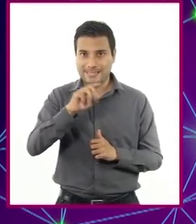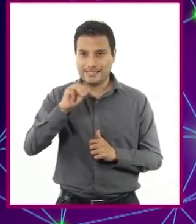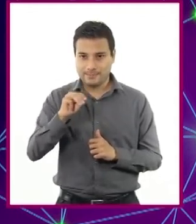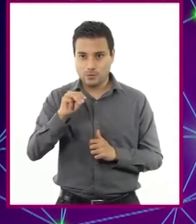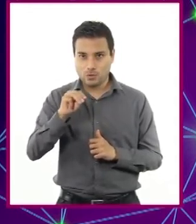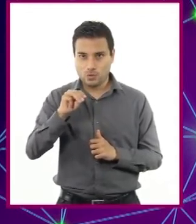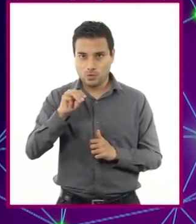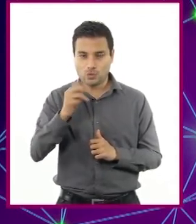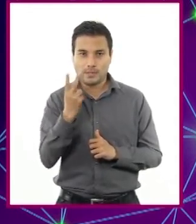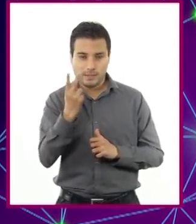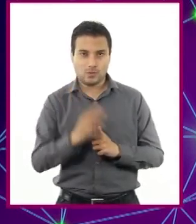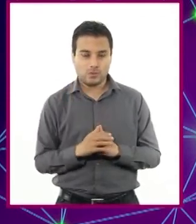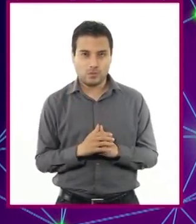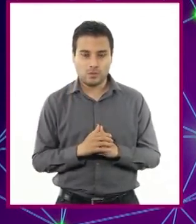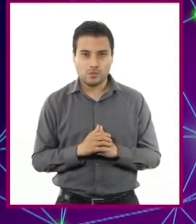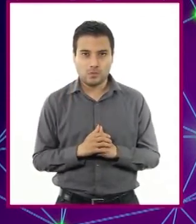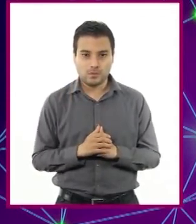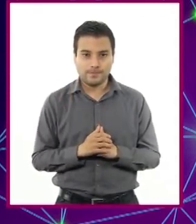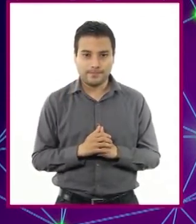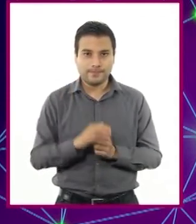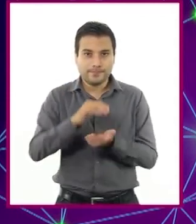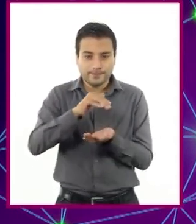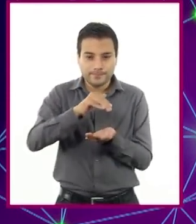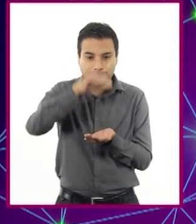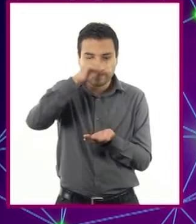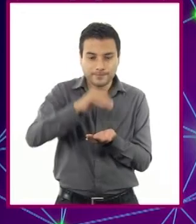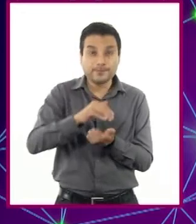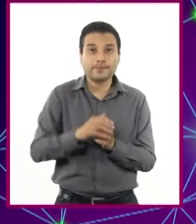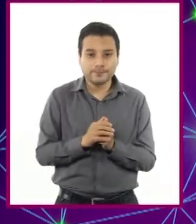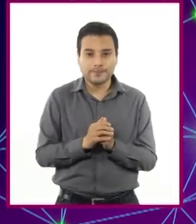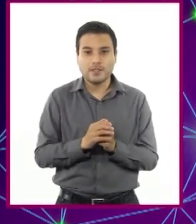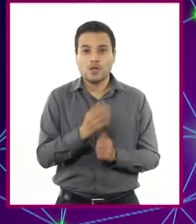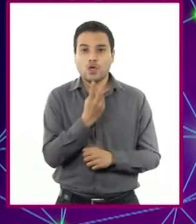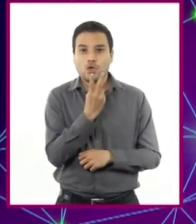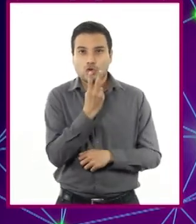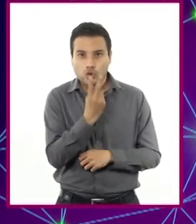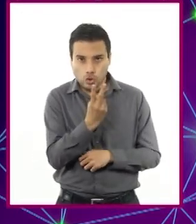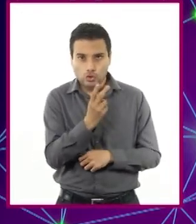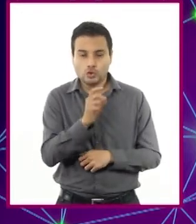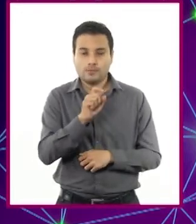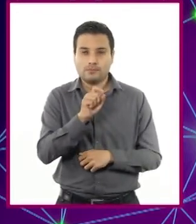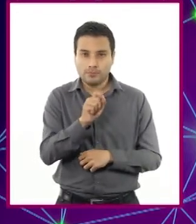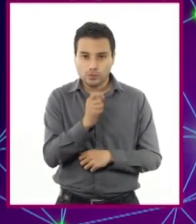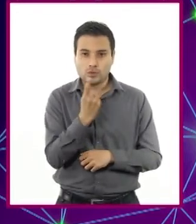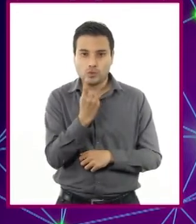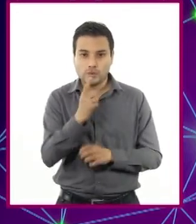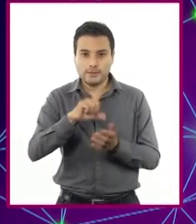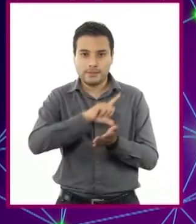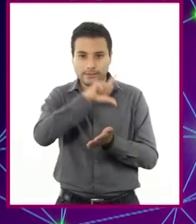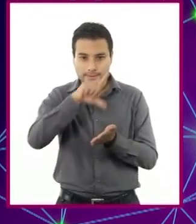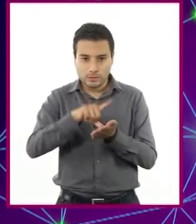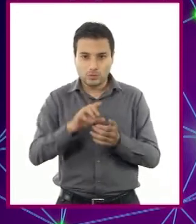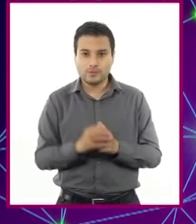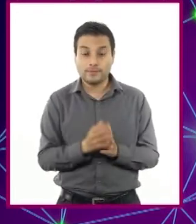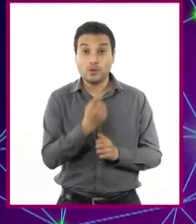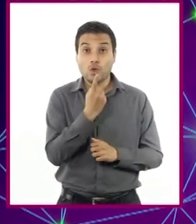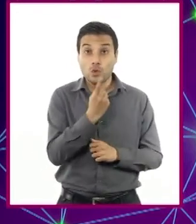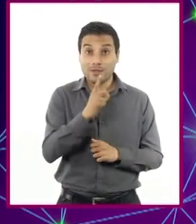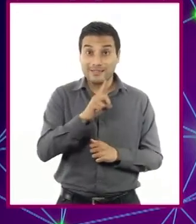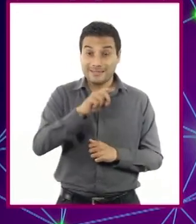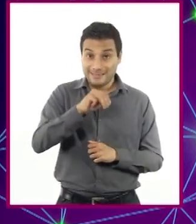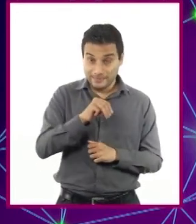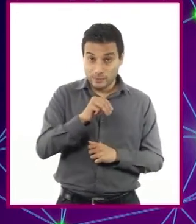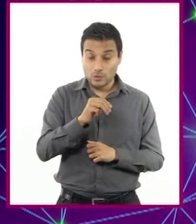cuadrados. La capacidad del envase es de 2.1 litros y como un decímetro cúbico equivale a 1